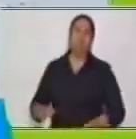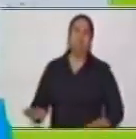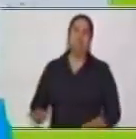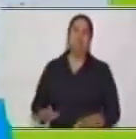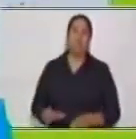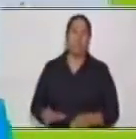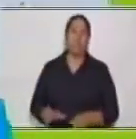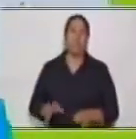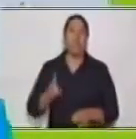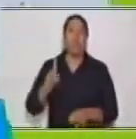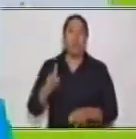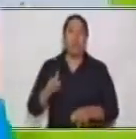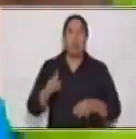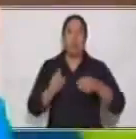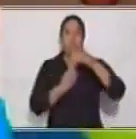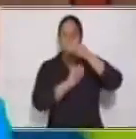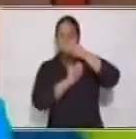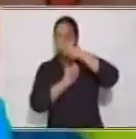Enterró las mazorcas.